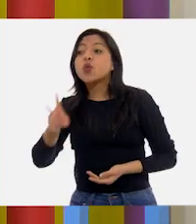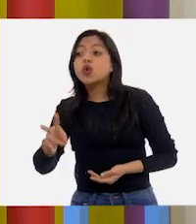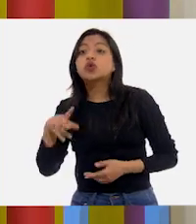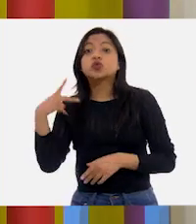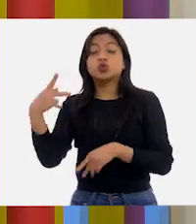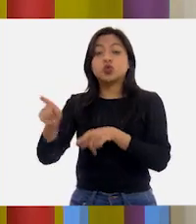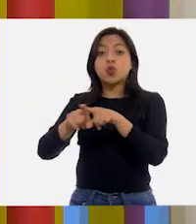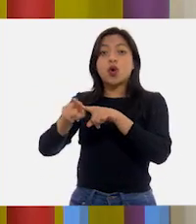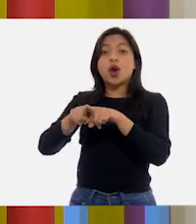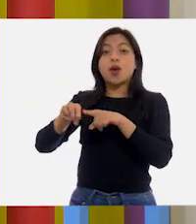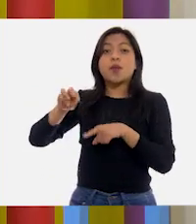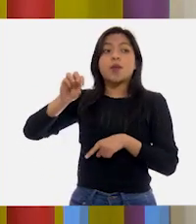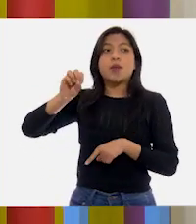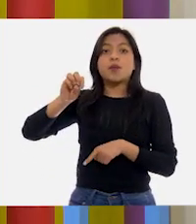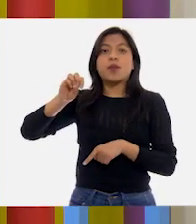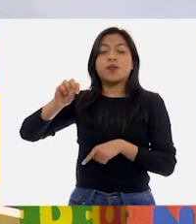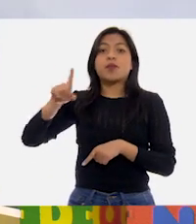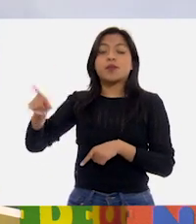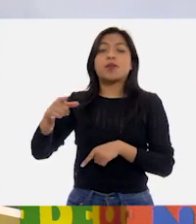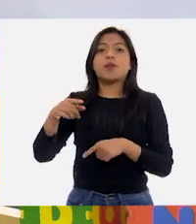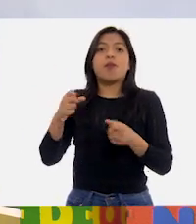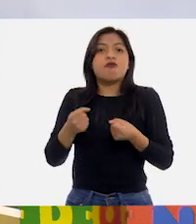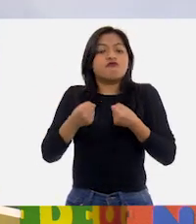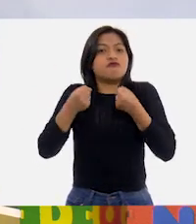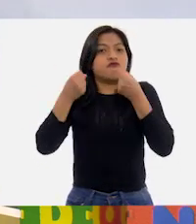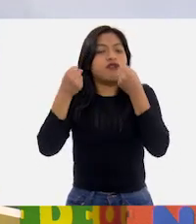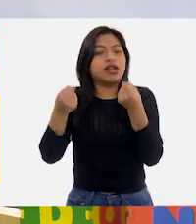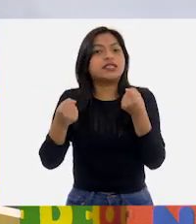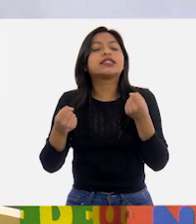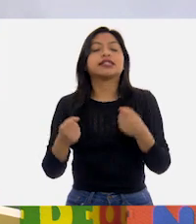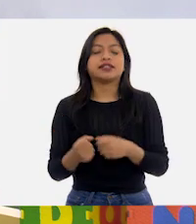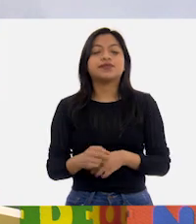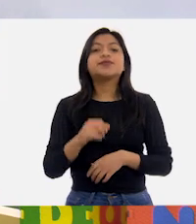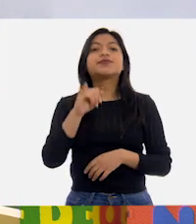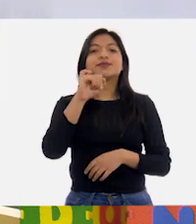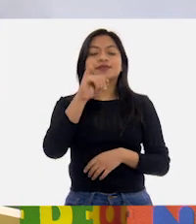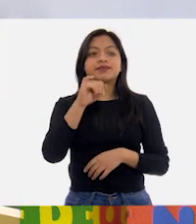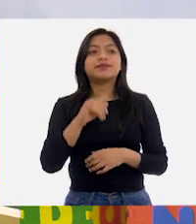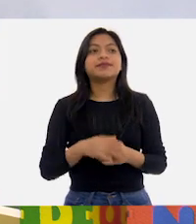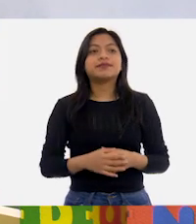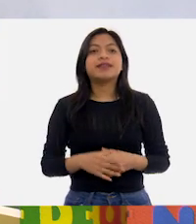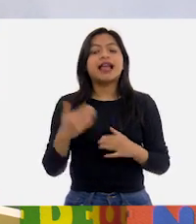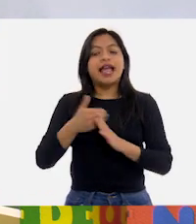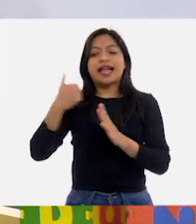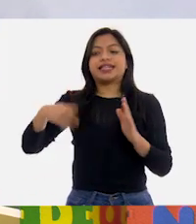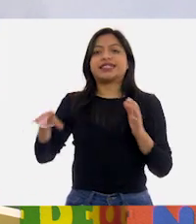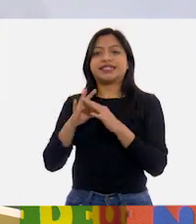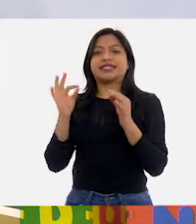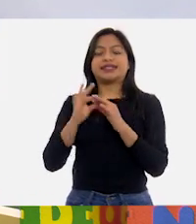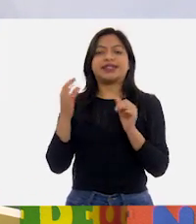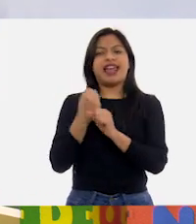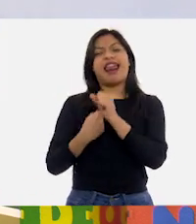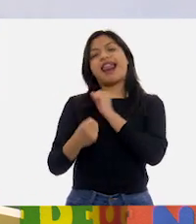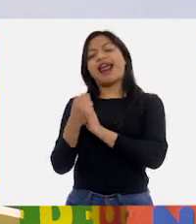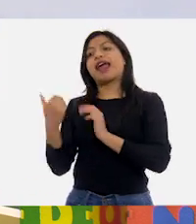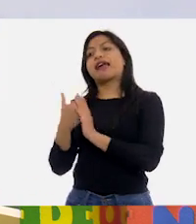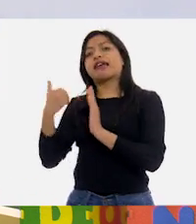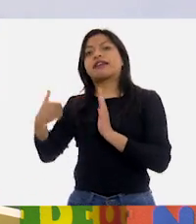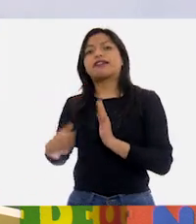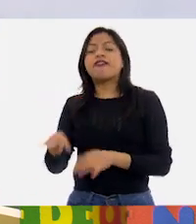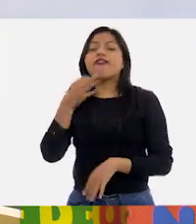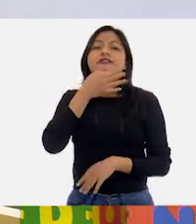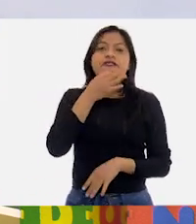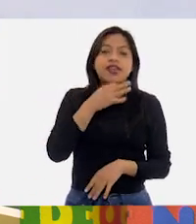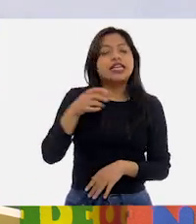Manuel era muy grave. Muy grave. Ya recordamos un poco que lo platicamos el año pasado mientras uh-huh. Estábamos en las